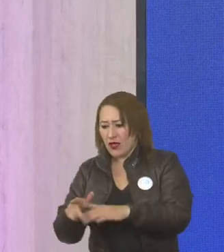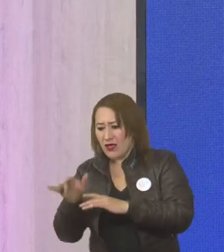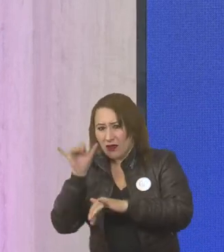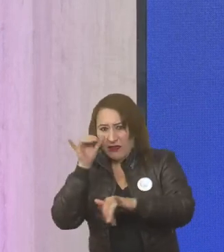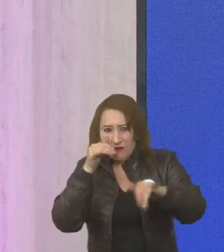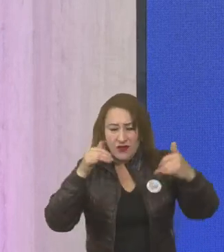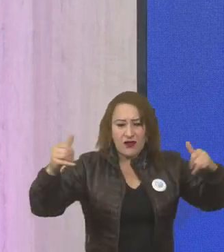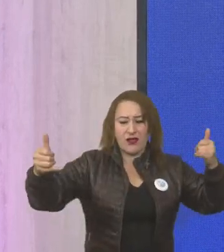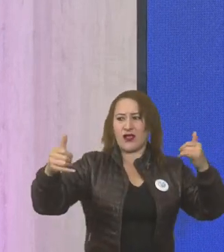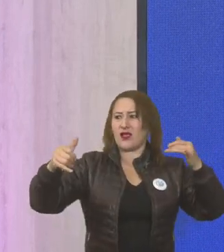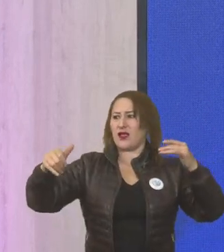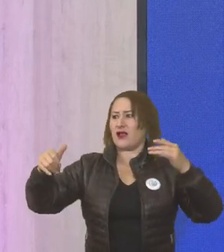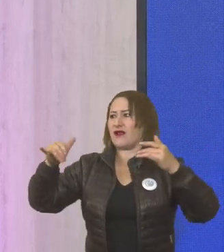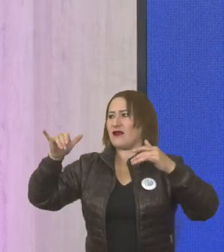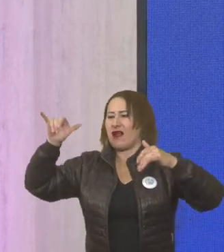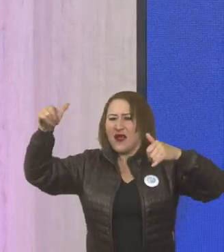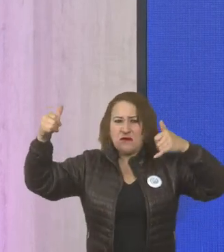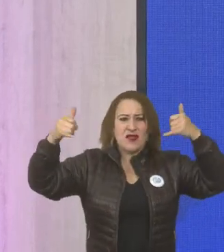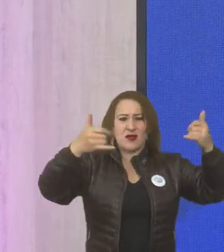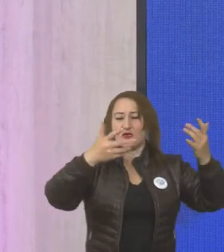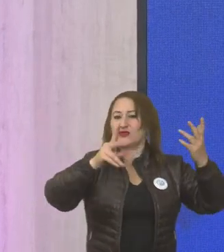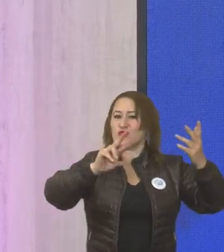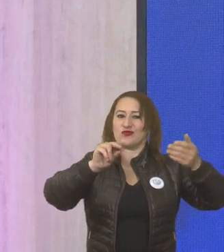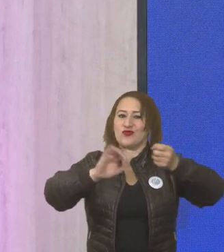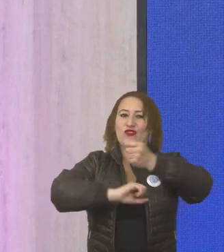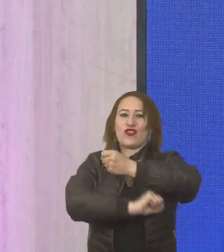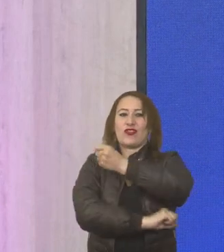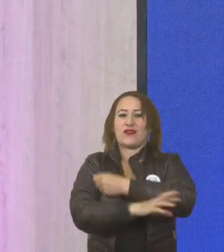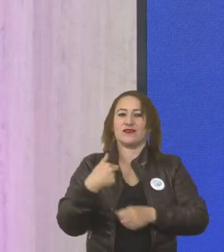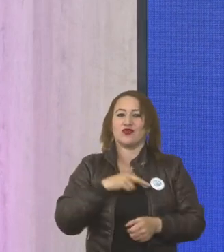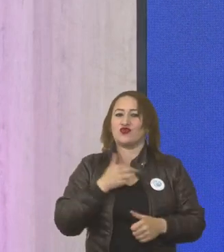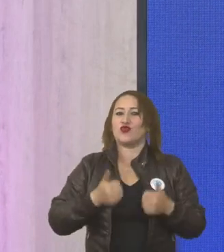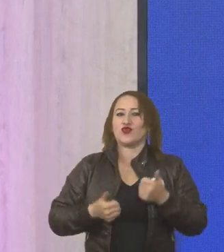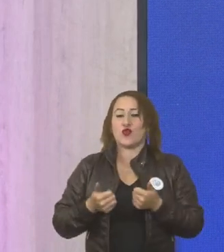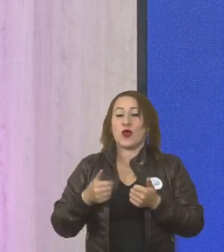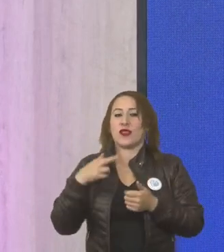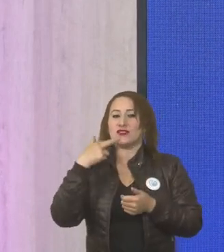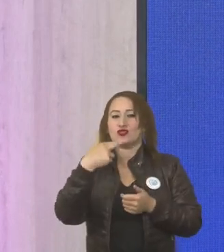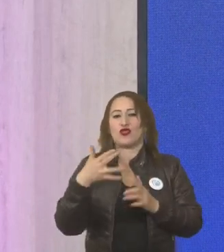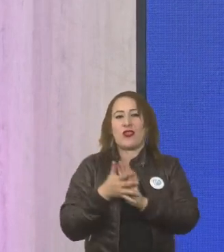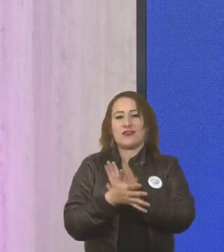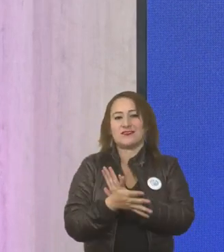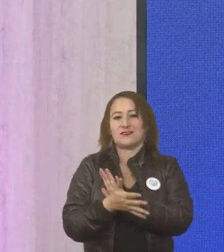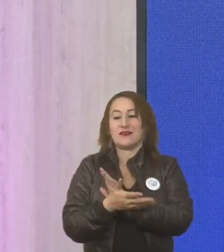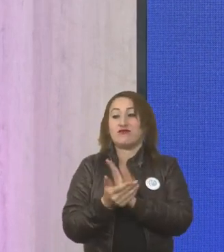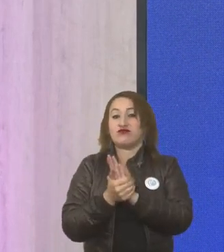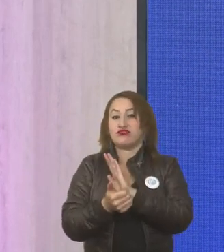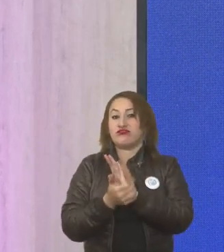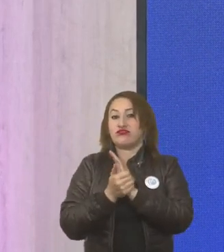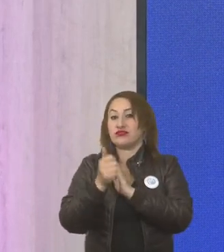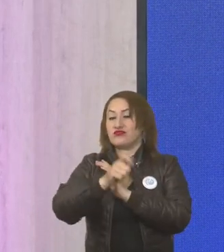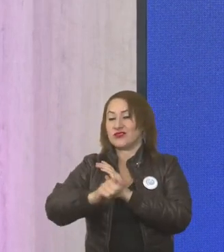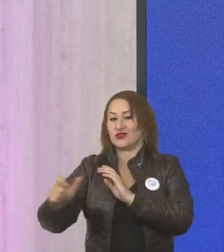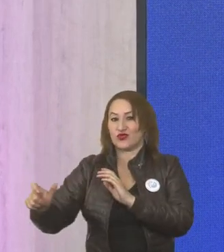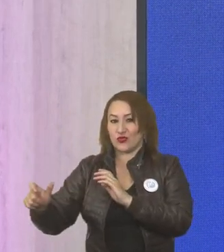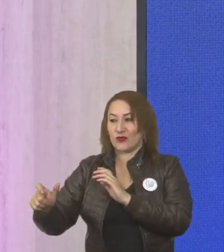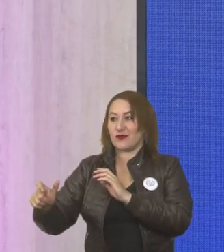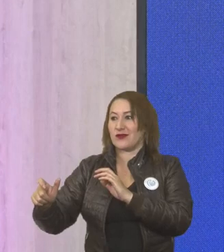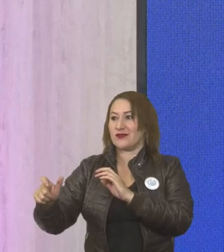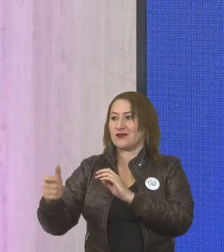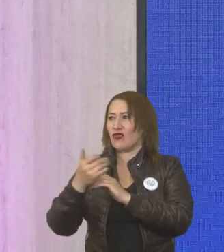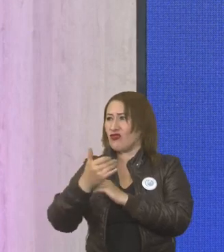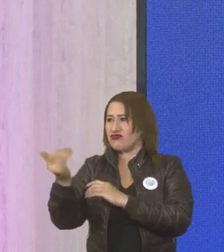que saber cuál es tu fortaleza. Nuestra fortaleza son las historias y es el talento humano. Los